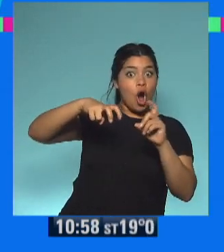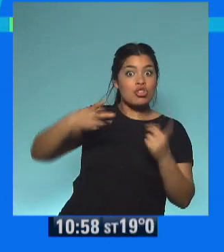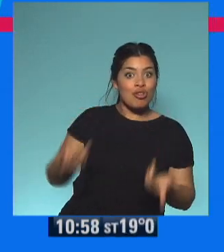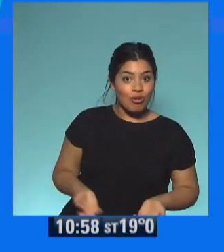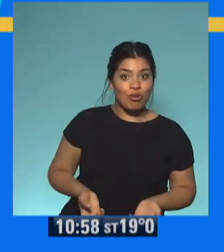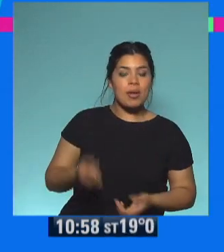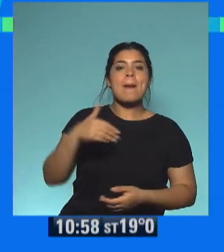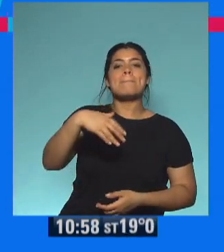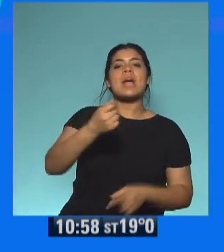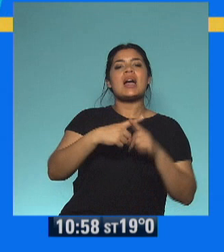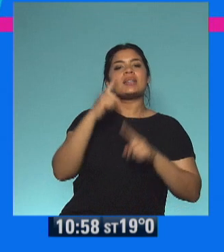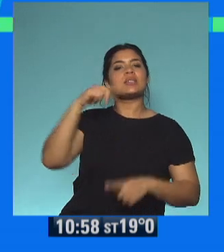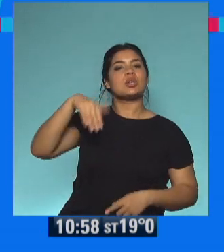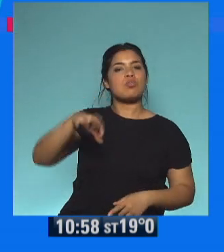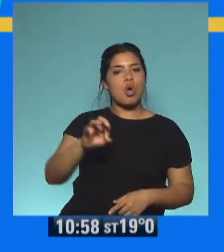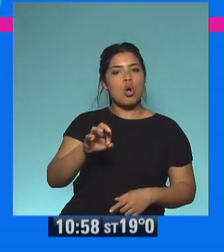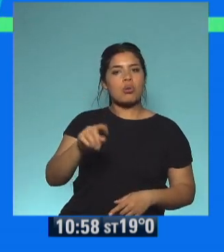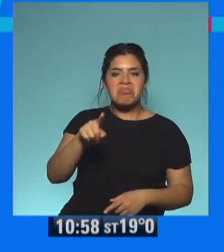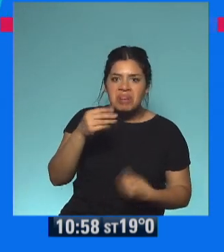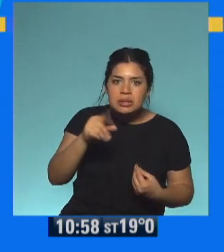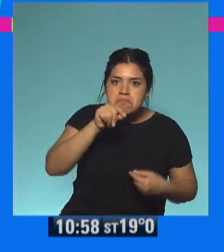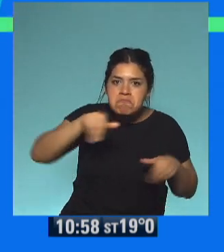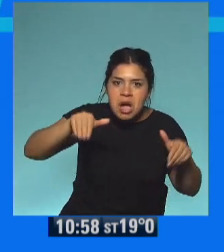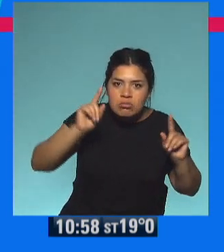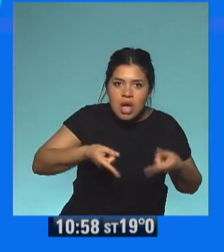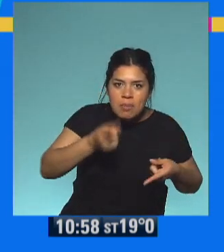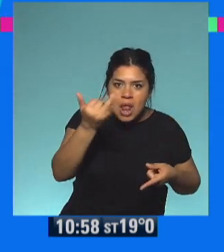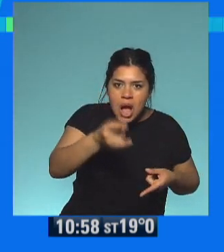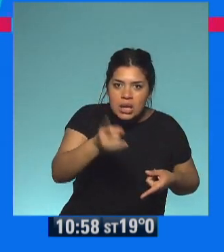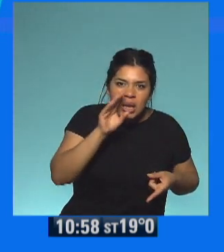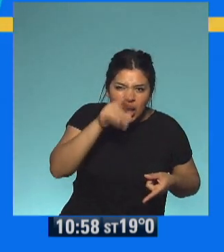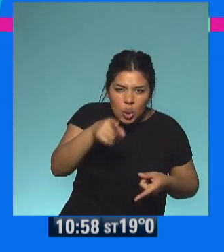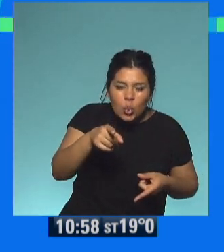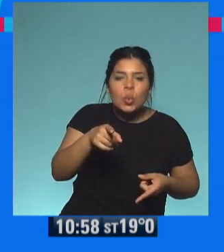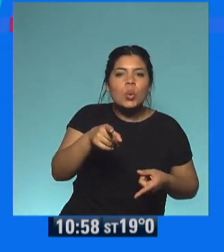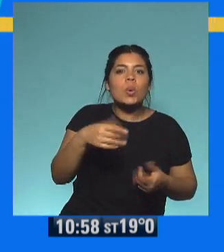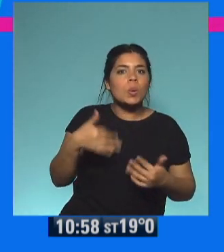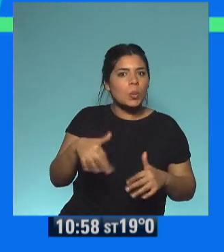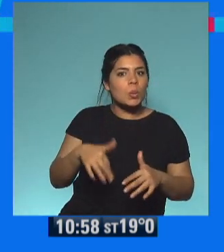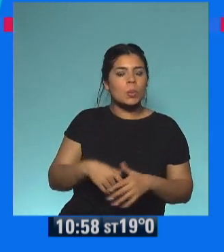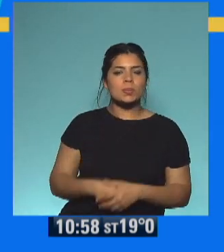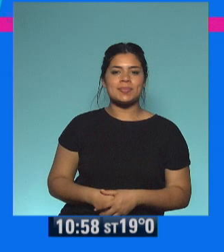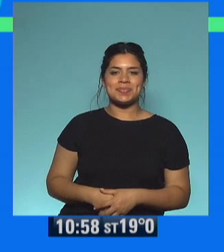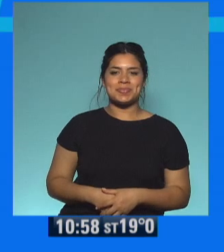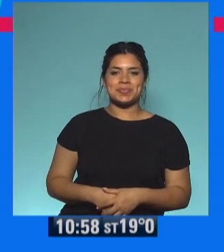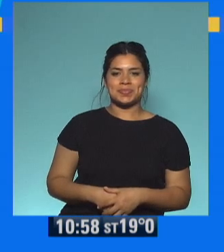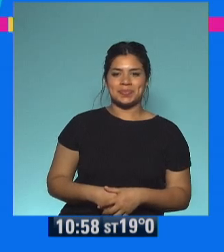¡Máximo! Tiene un águila. Que lo va a ayudar a volar, claro. Está ahí por las dudas. Está con capa llevar y todo, ¿eh?